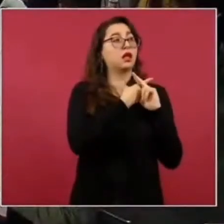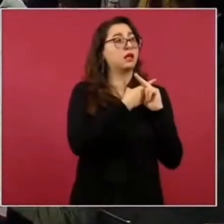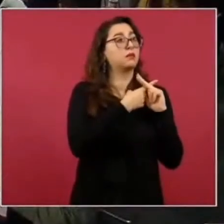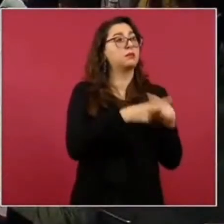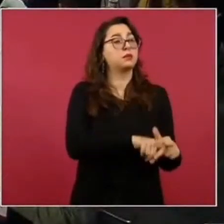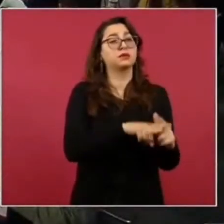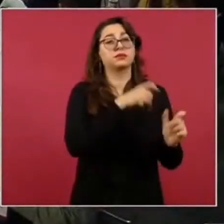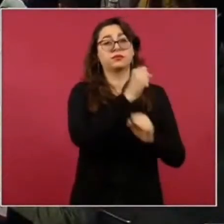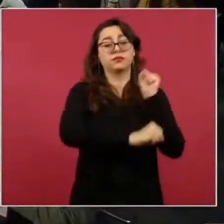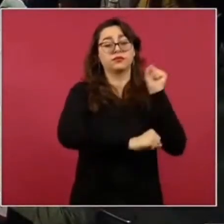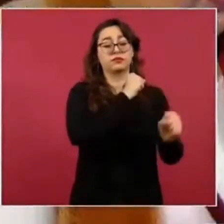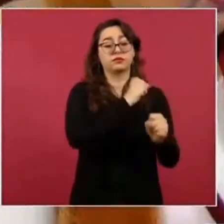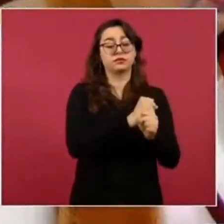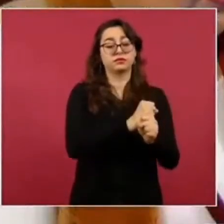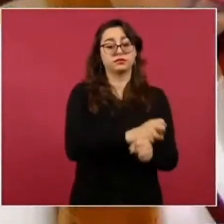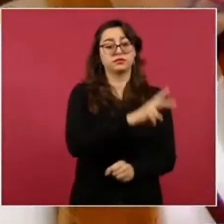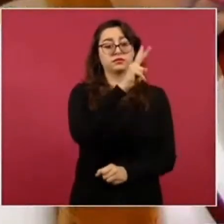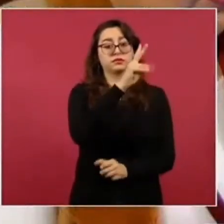2004